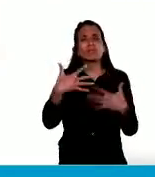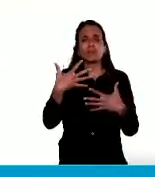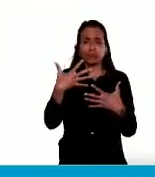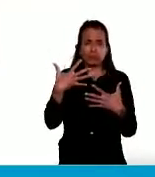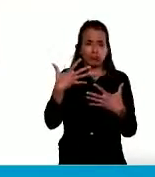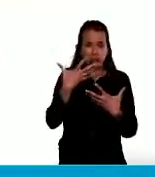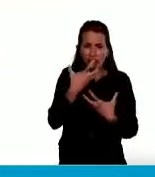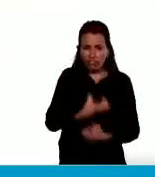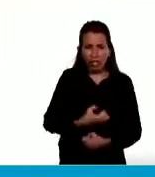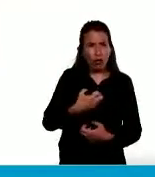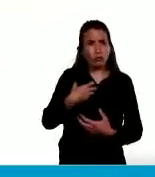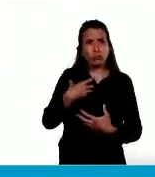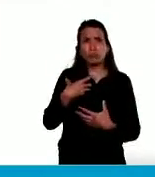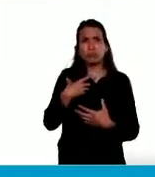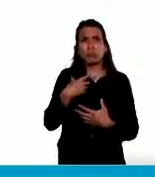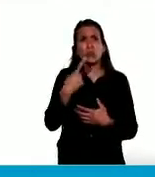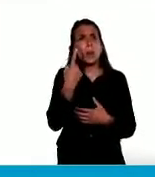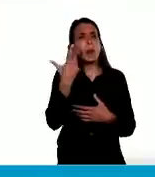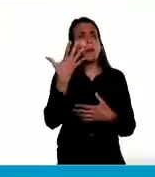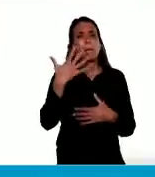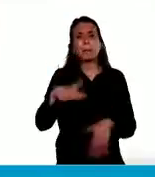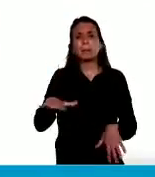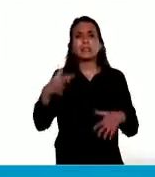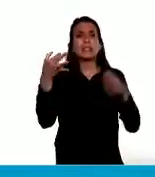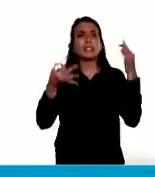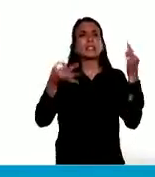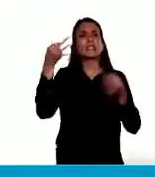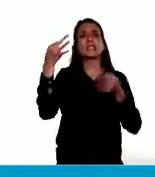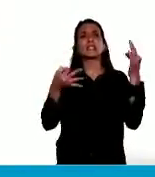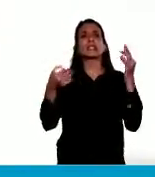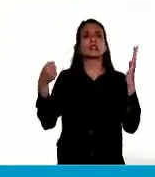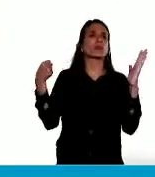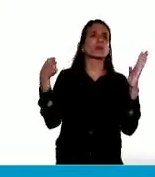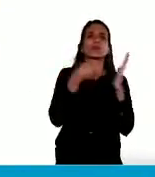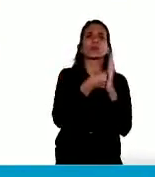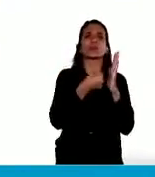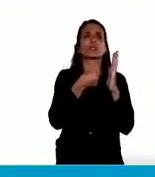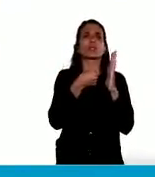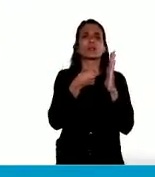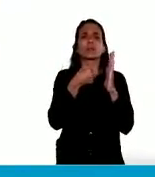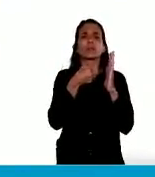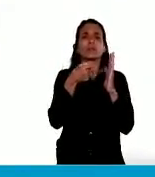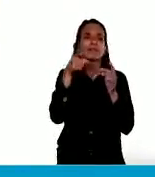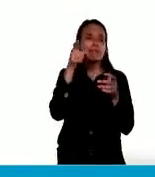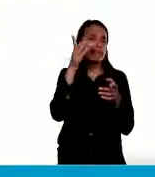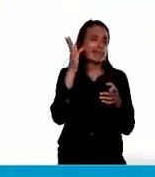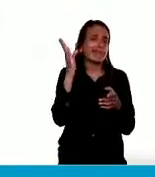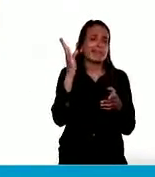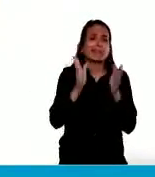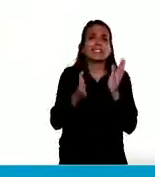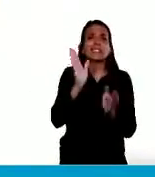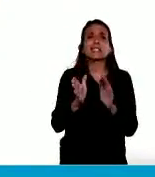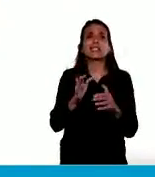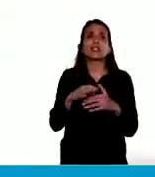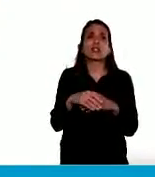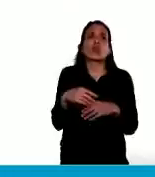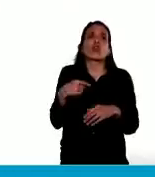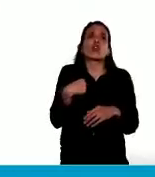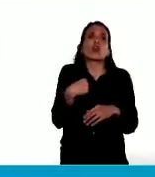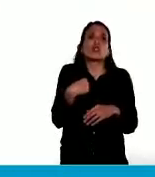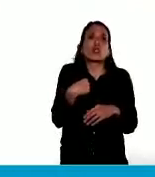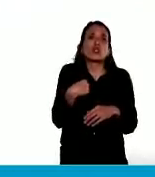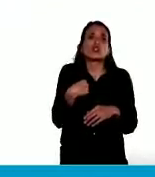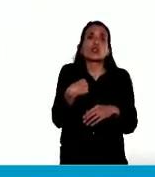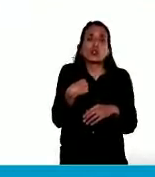defraudados, y una vez más la justicia le pega un cachetazo. Yo he presentado en